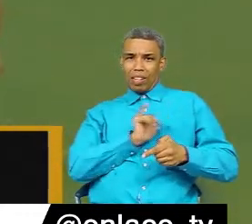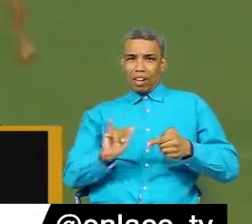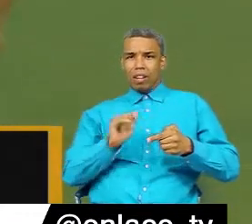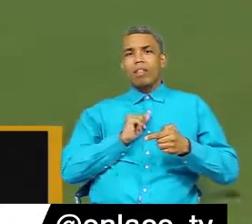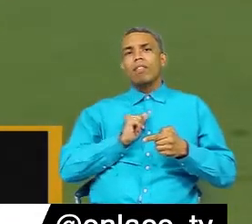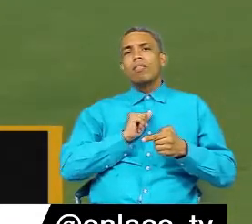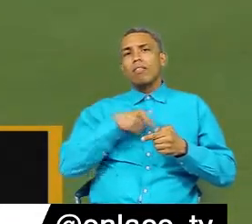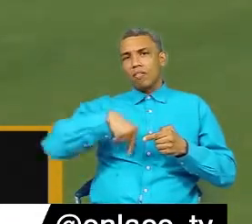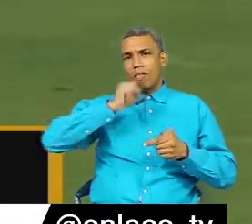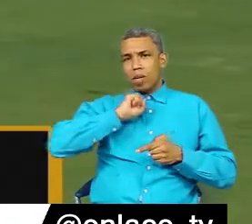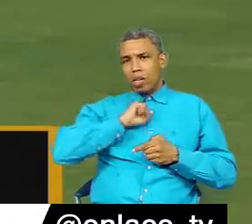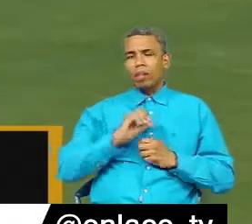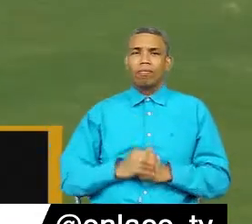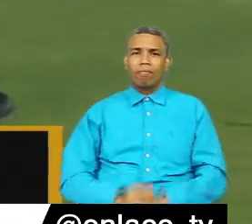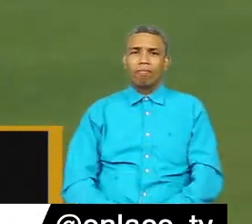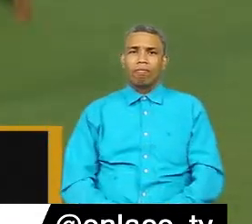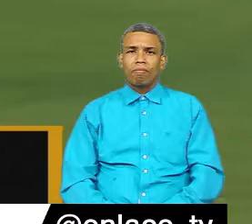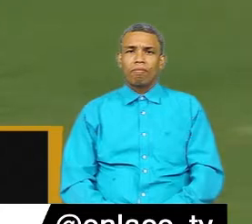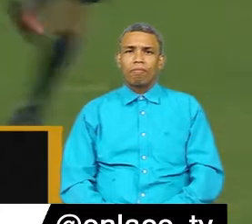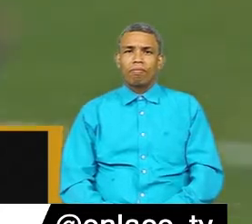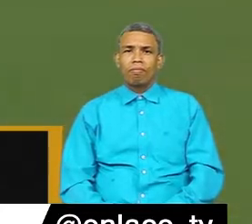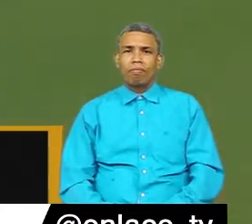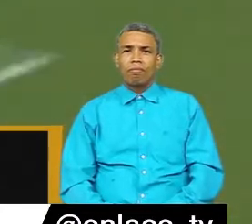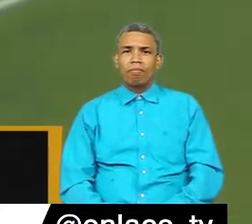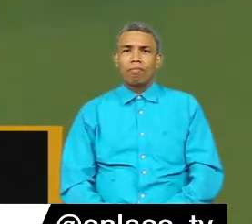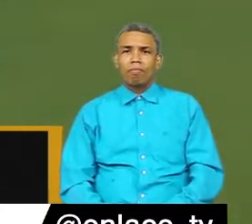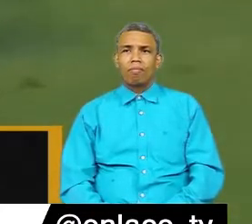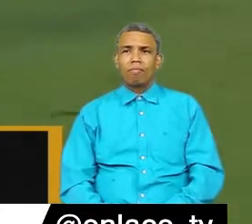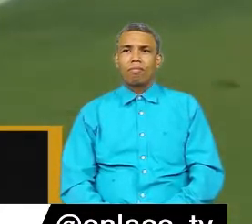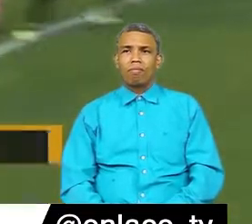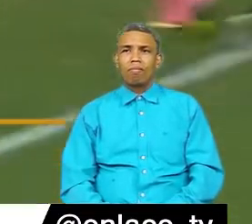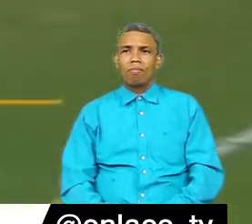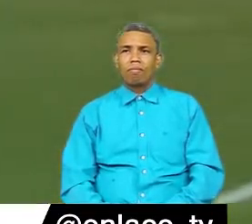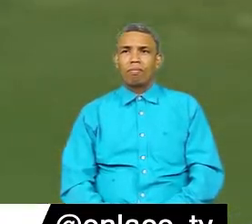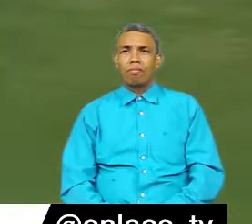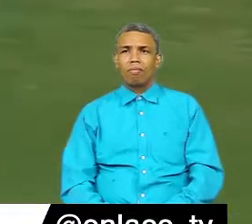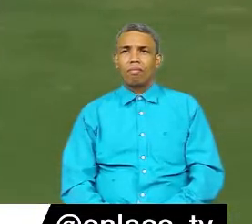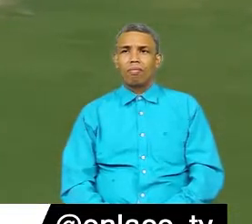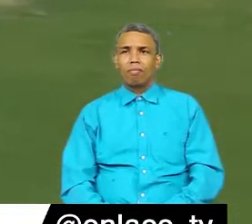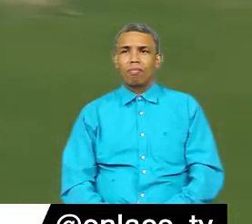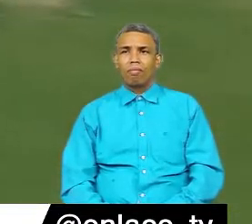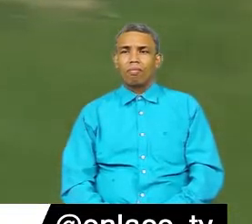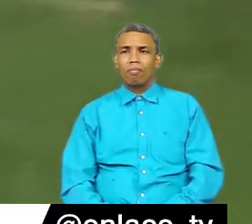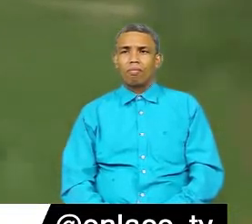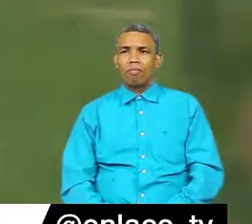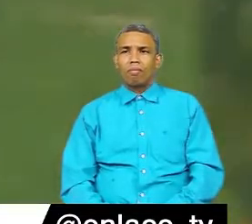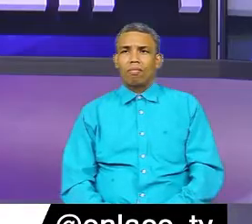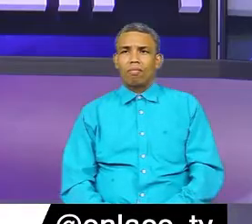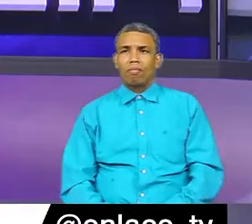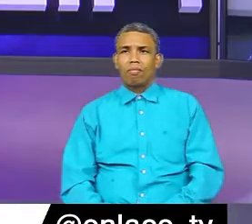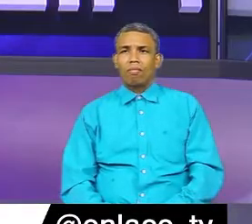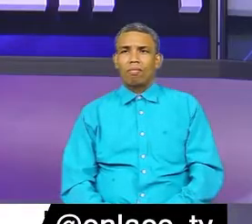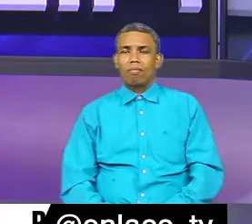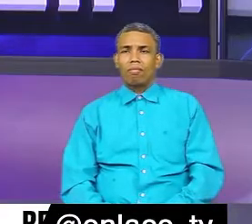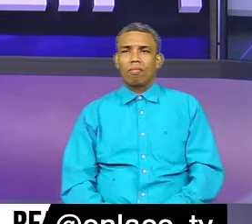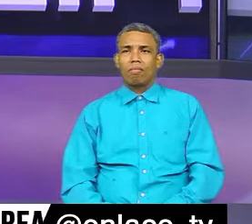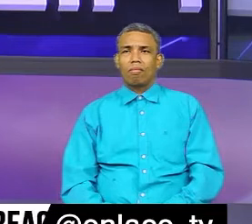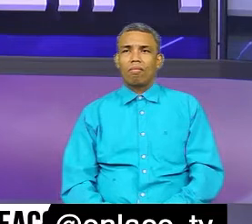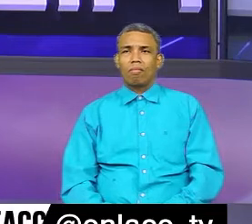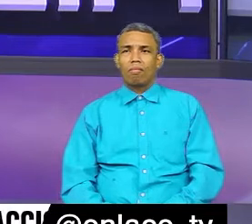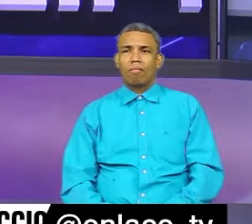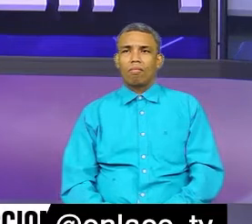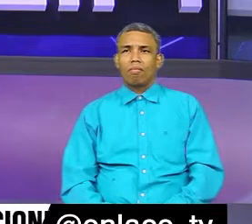a Fortaleza en Bogotá. Quiñones, Arboleda que cruza y atención.